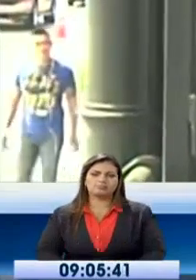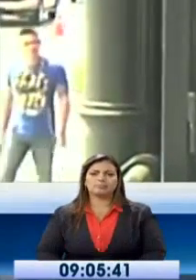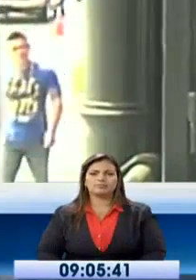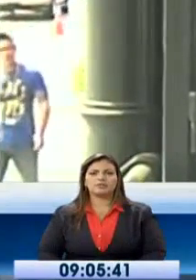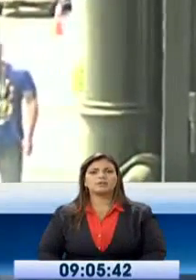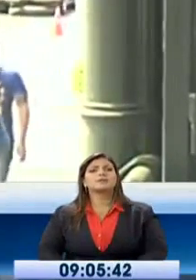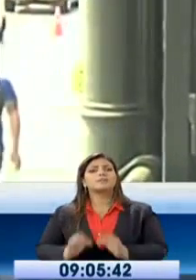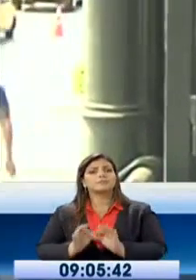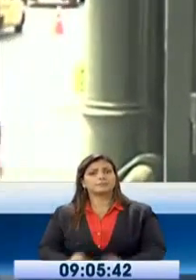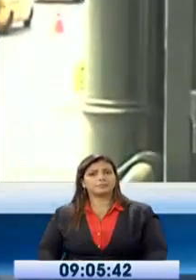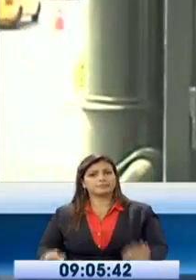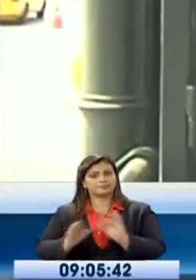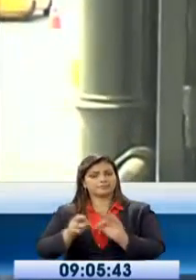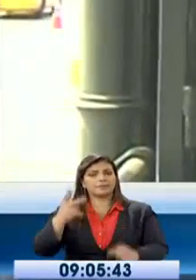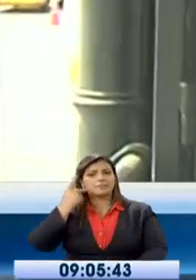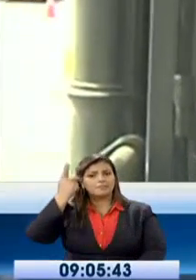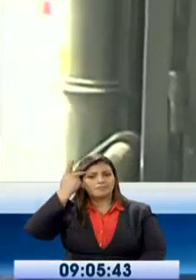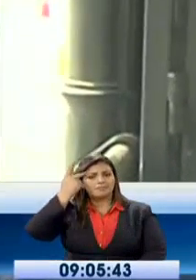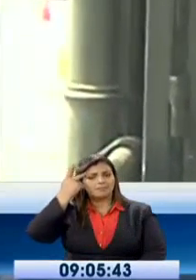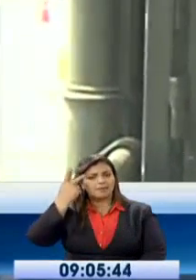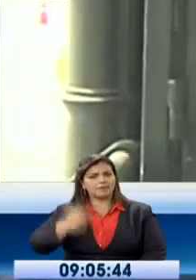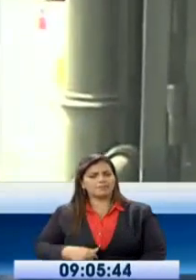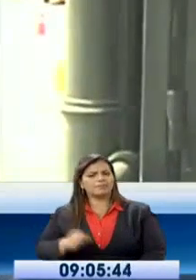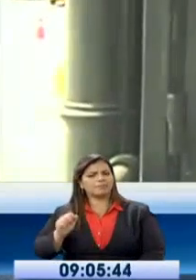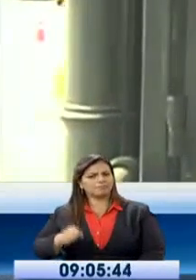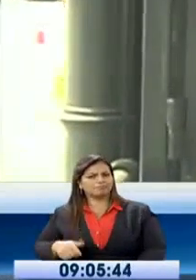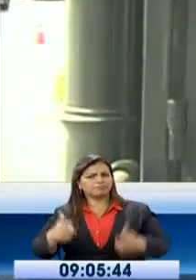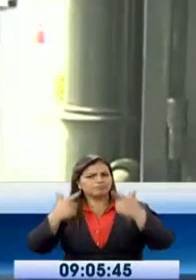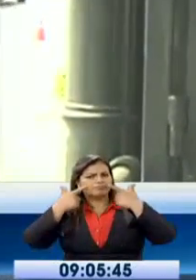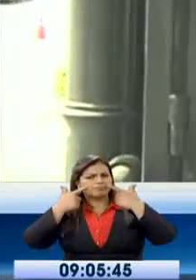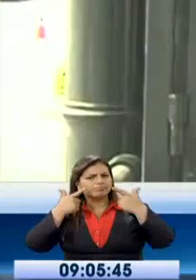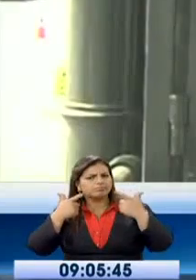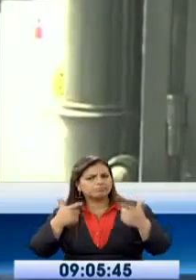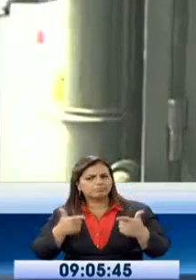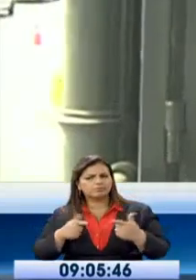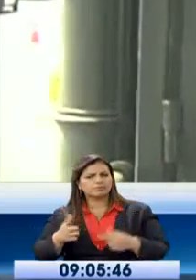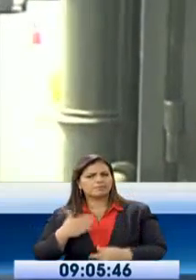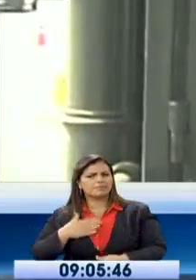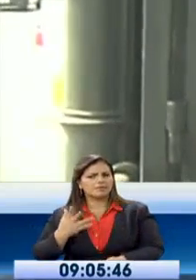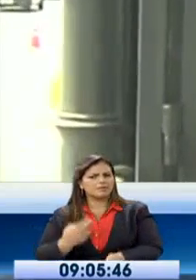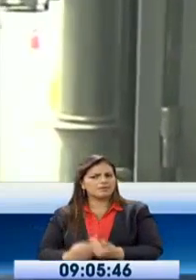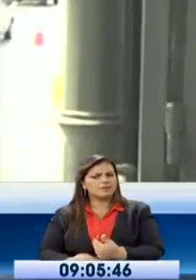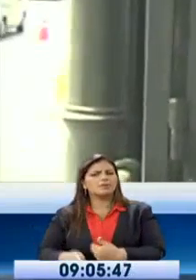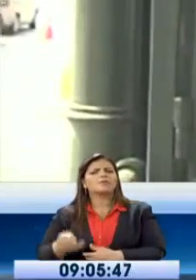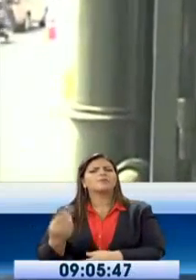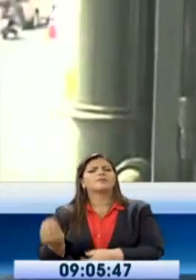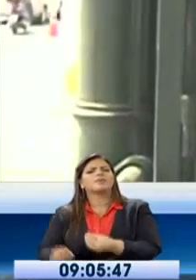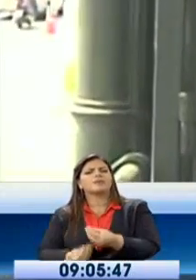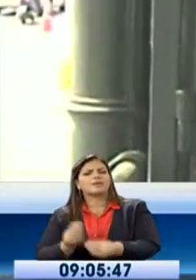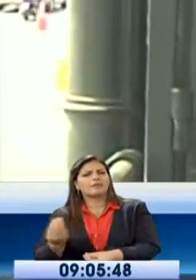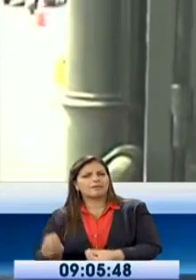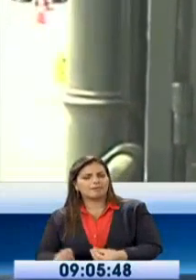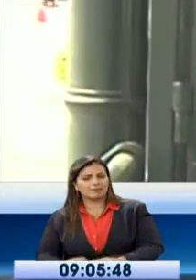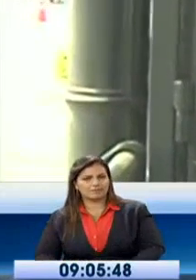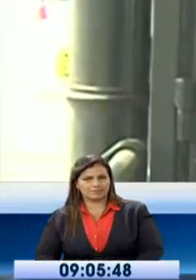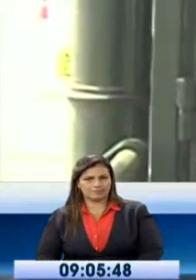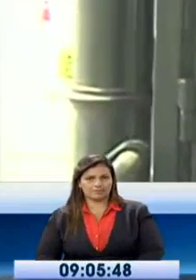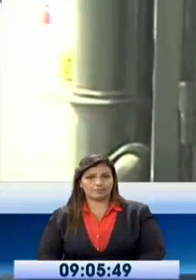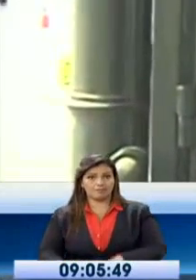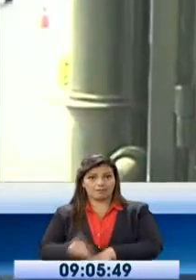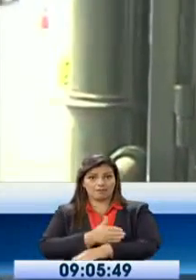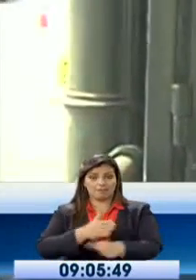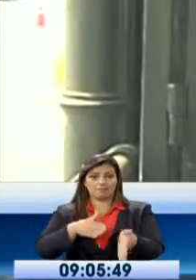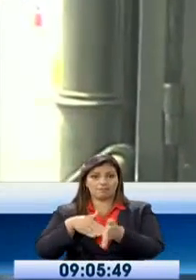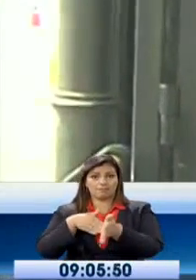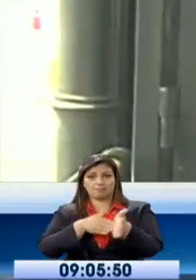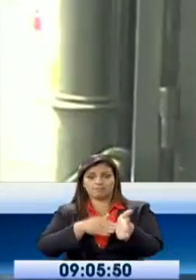respondiendo los pasajeros de los usuarios de la Metrovía respecto a estos actos de violencia que ha quedado registrado ya en los